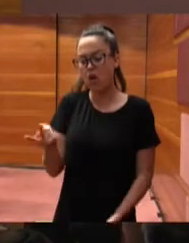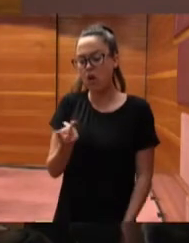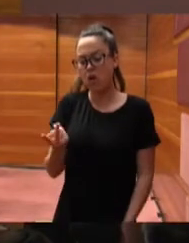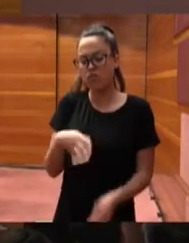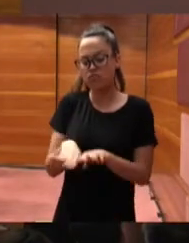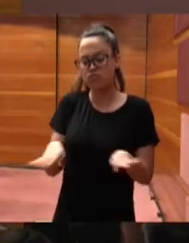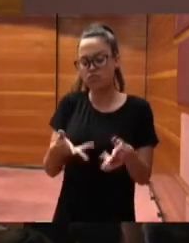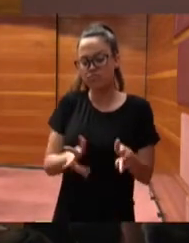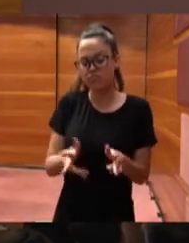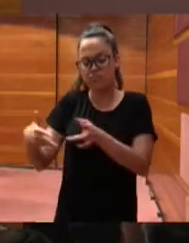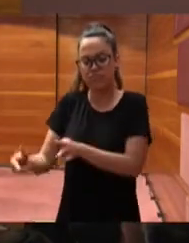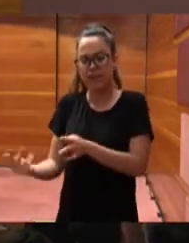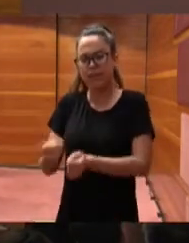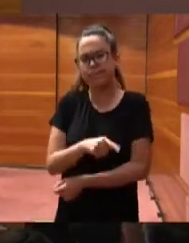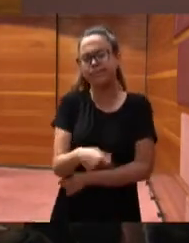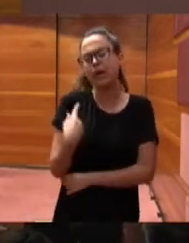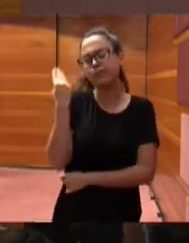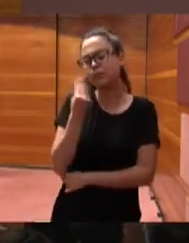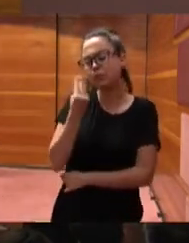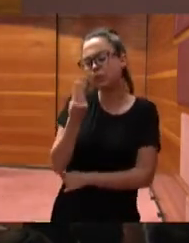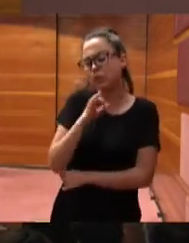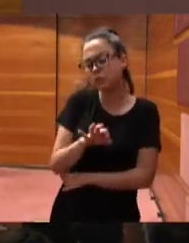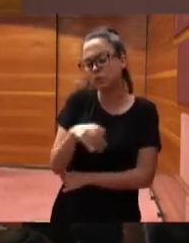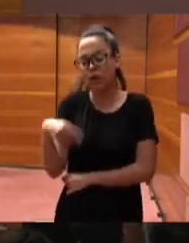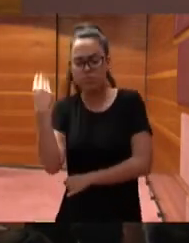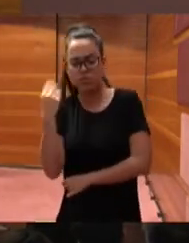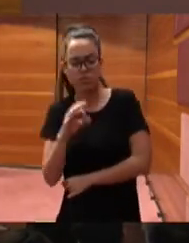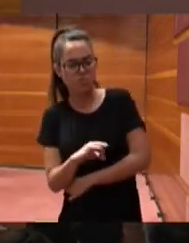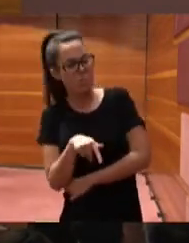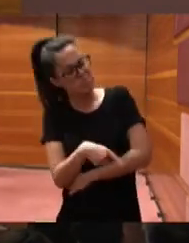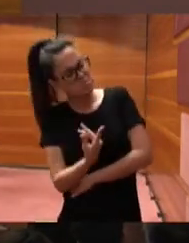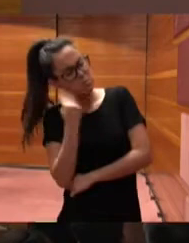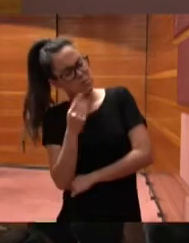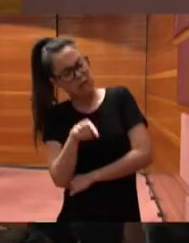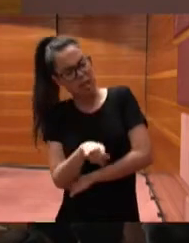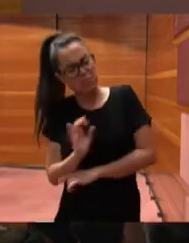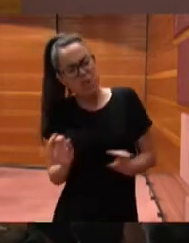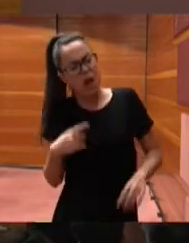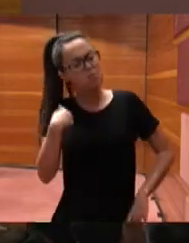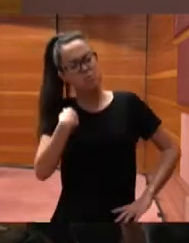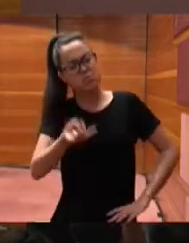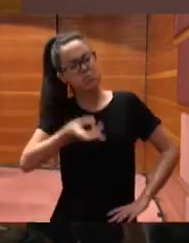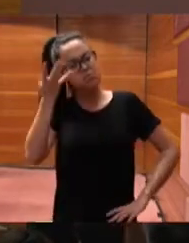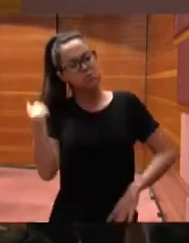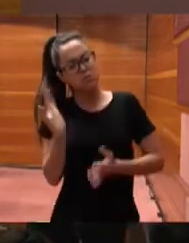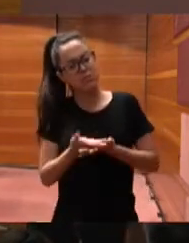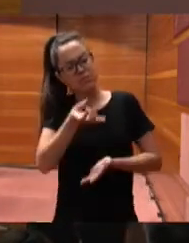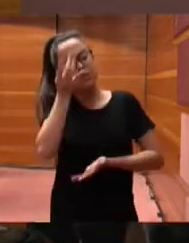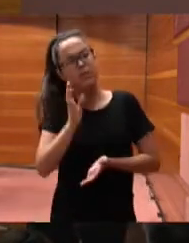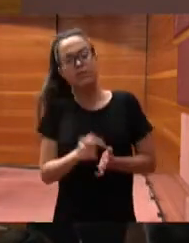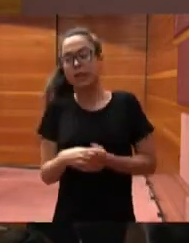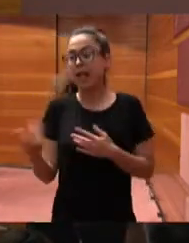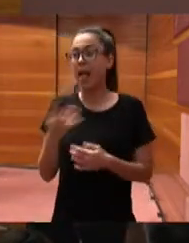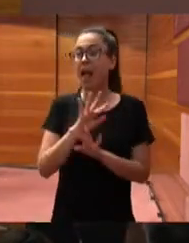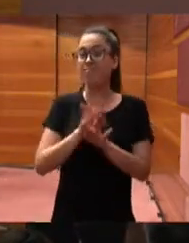Yo creo A, yo creo B. Ah, mira, ahora que dices B, es verdad, yo también pensaba en B, pero no se me había ocurrido. Pero además B lo matizaría no sé cómo. Está